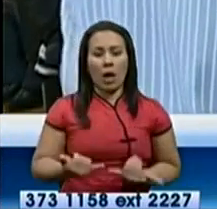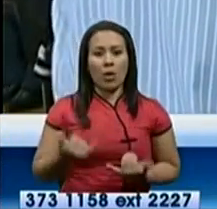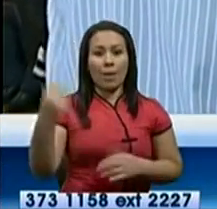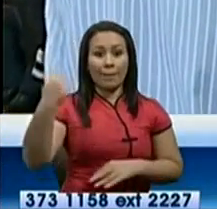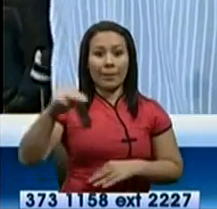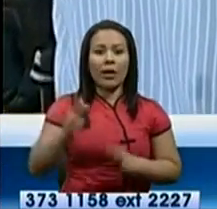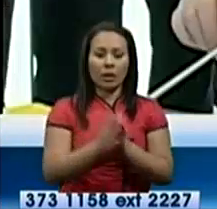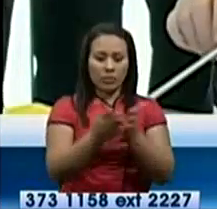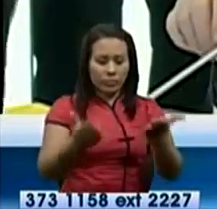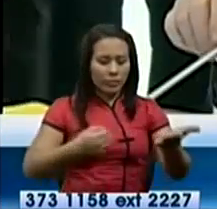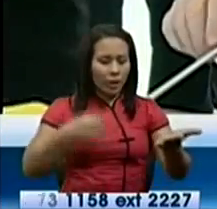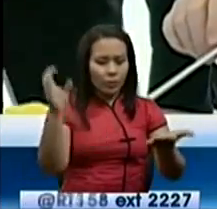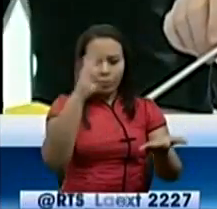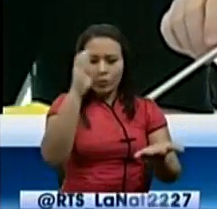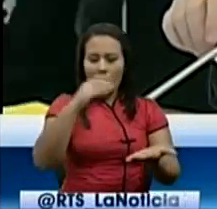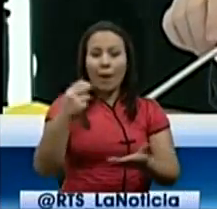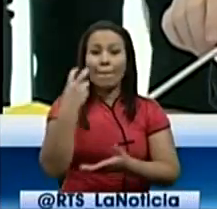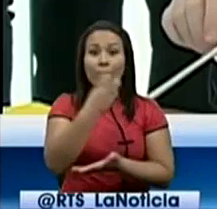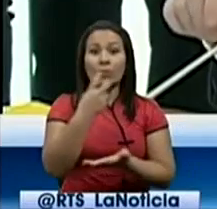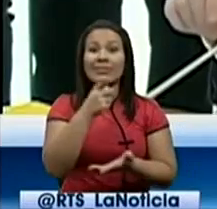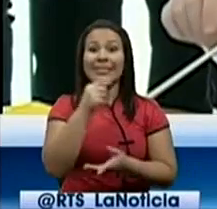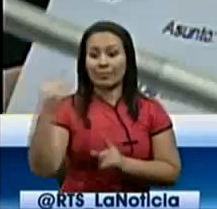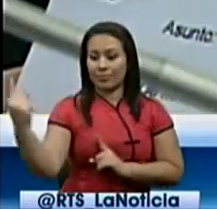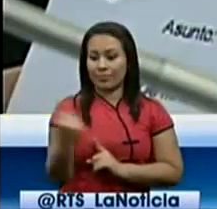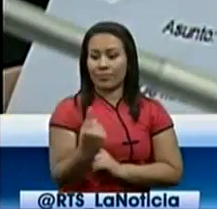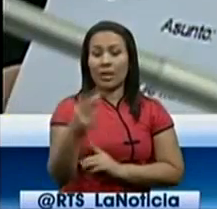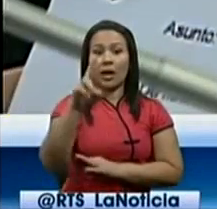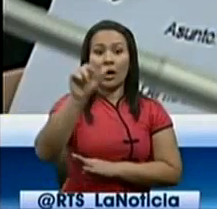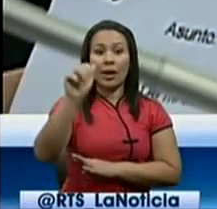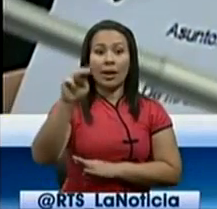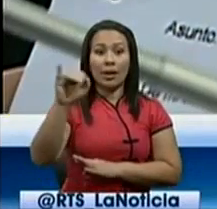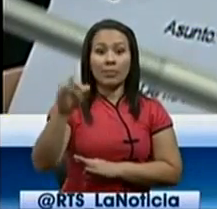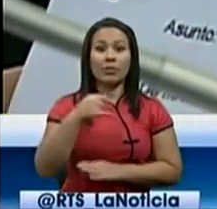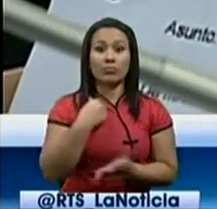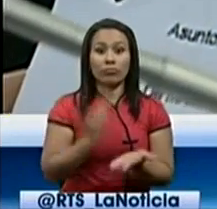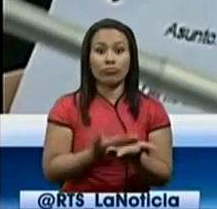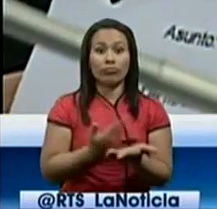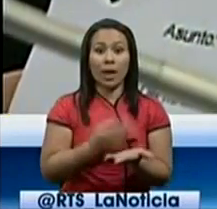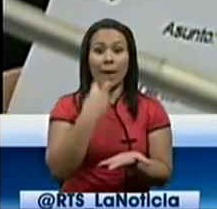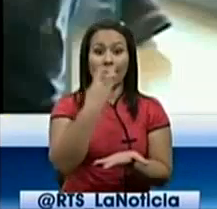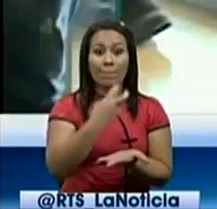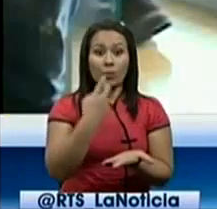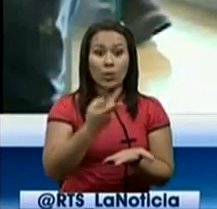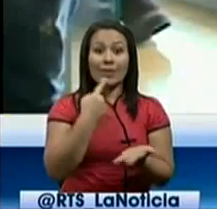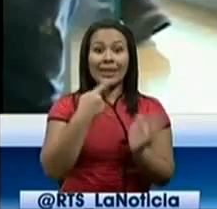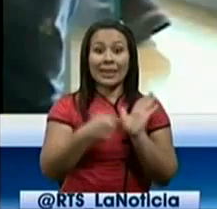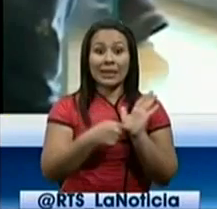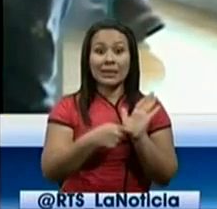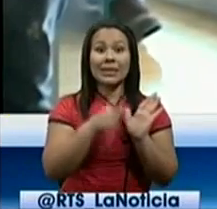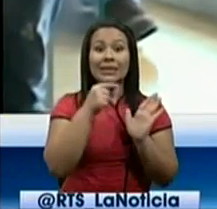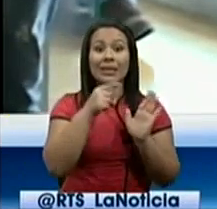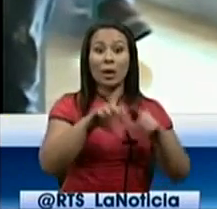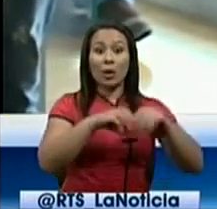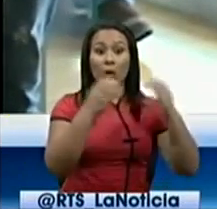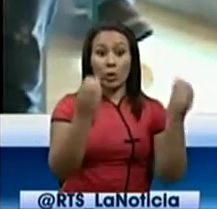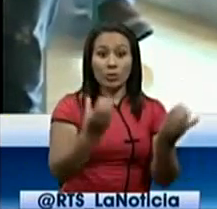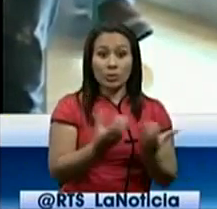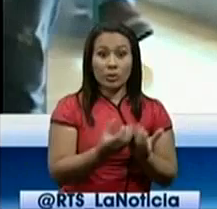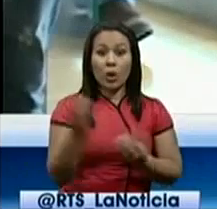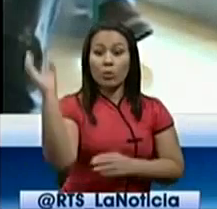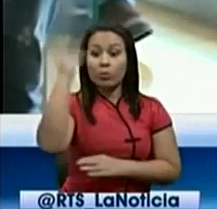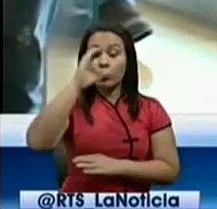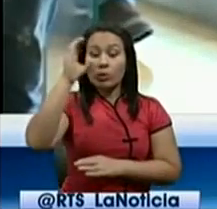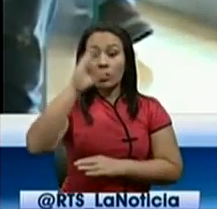caso con la comparecencia del legislador Ramiro Aguilar, quien sustentado en documentación oficial afirma que la comisión debe reorientar